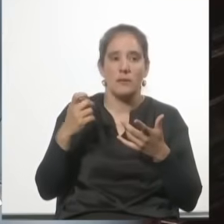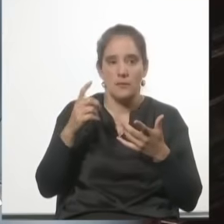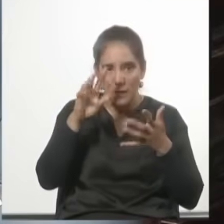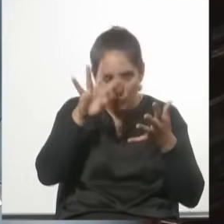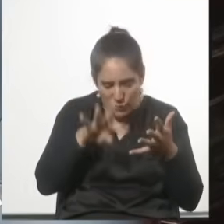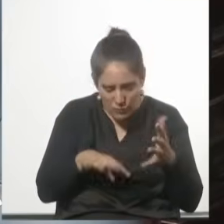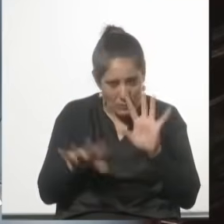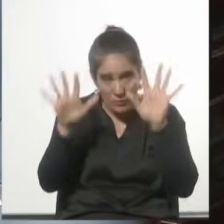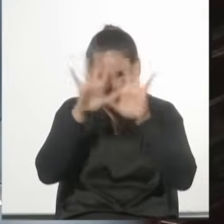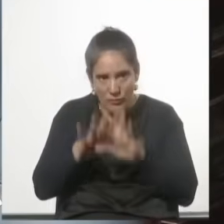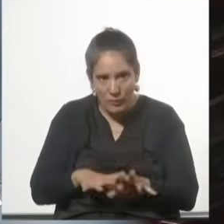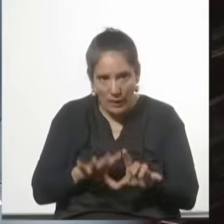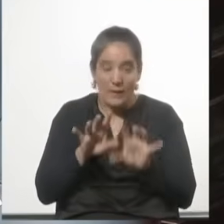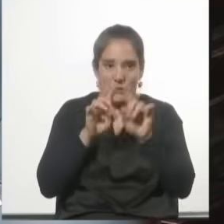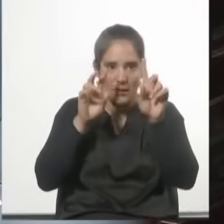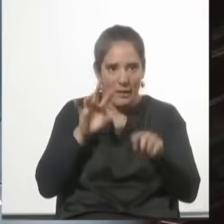encontré.